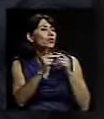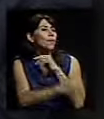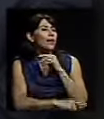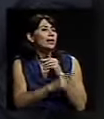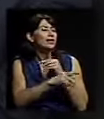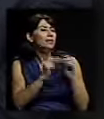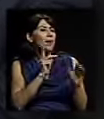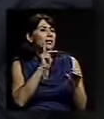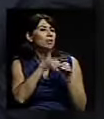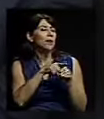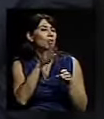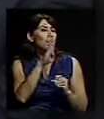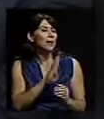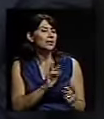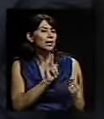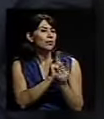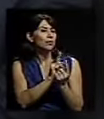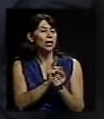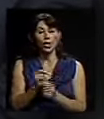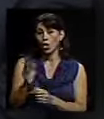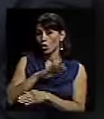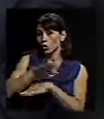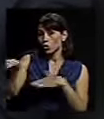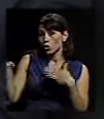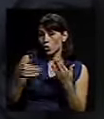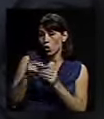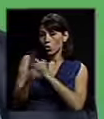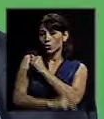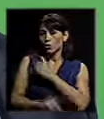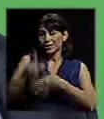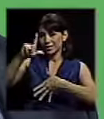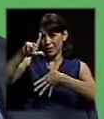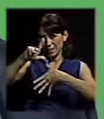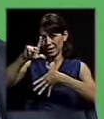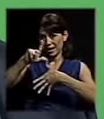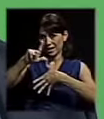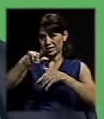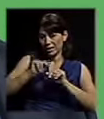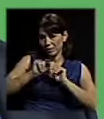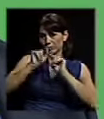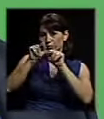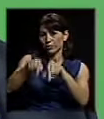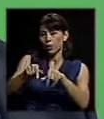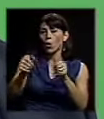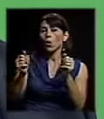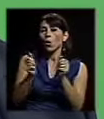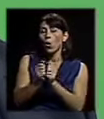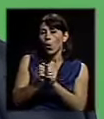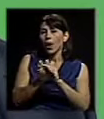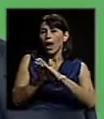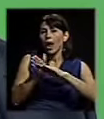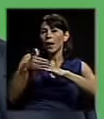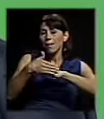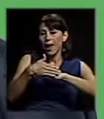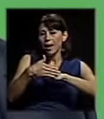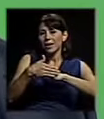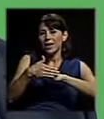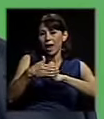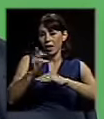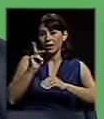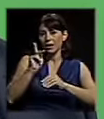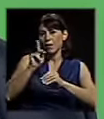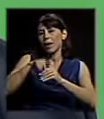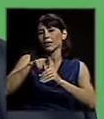Brasil estuvimos presentes todos los países de América Latina junto con Jamaica eh que